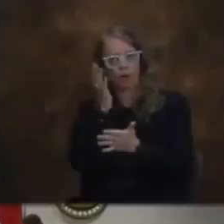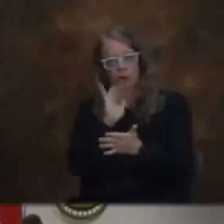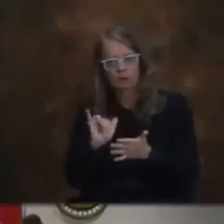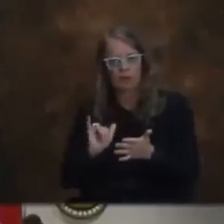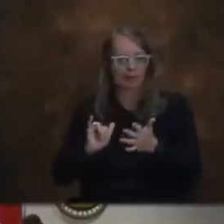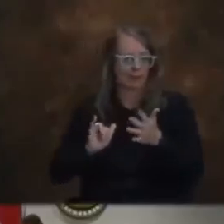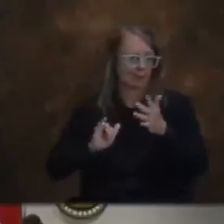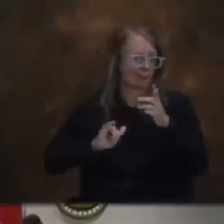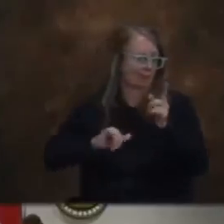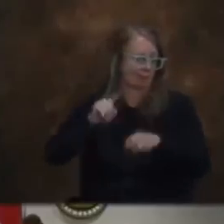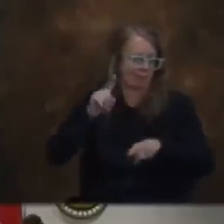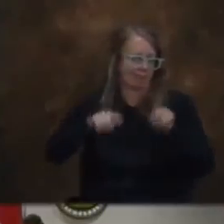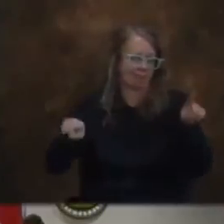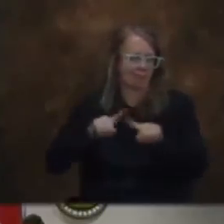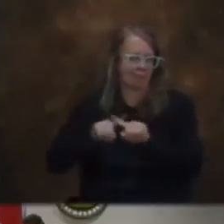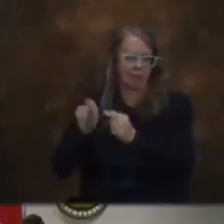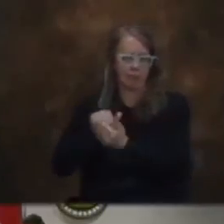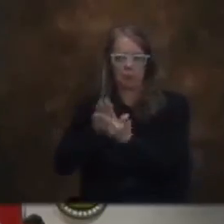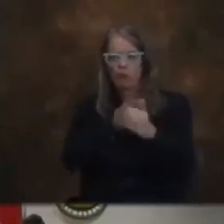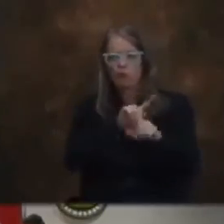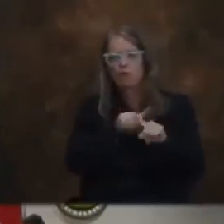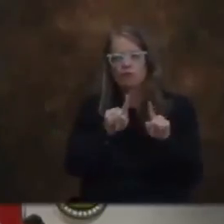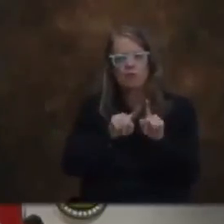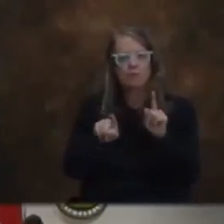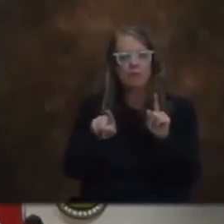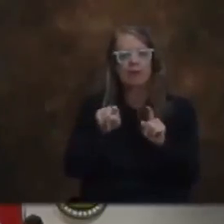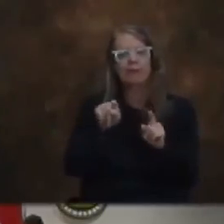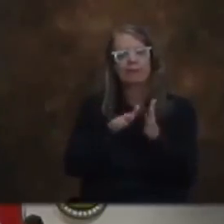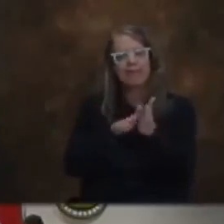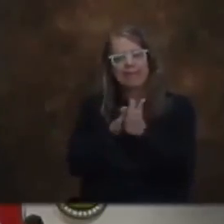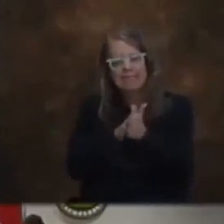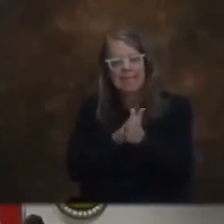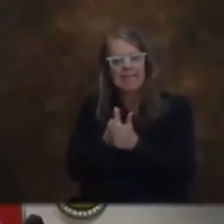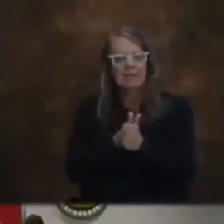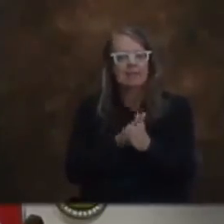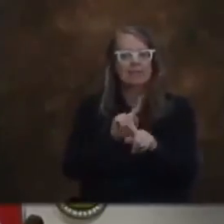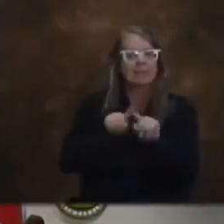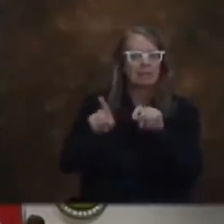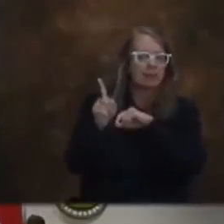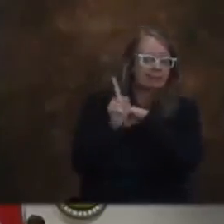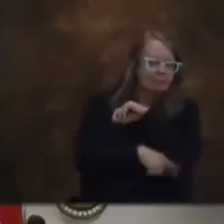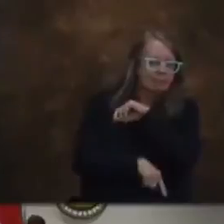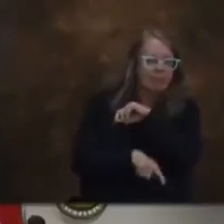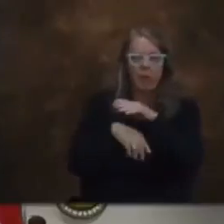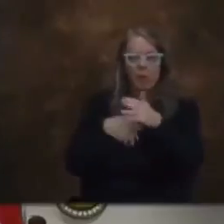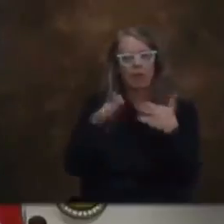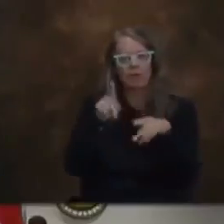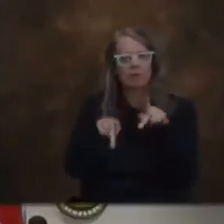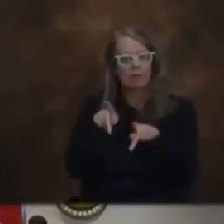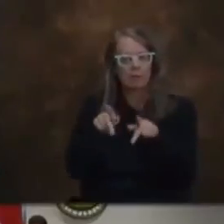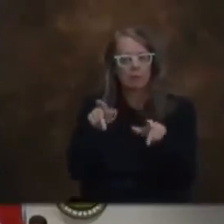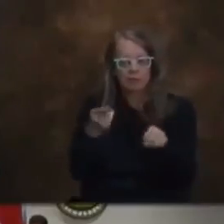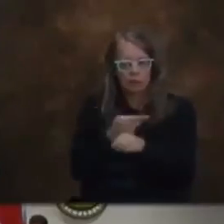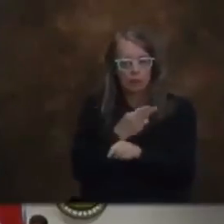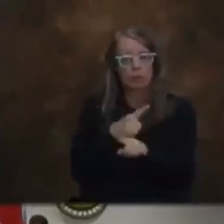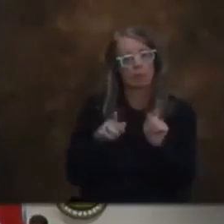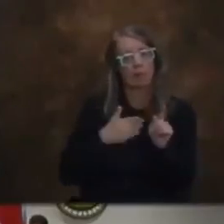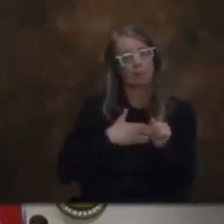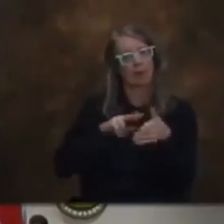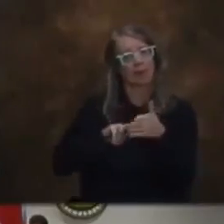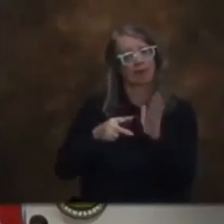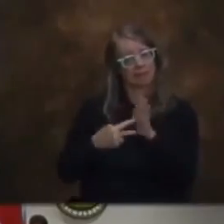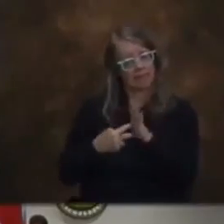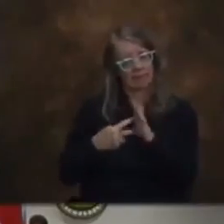e incentivos será mi intención es pedir a los empleadores que